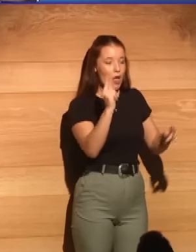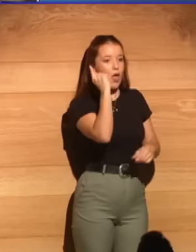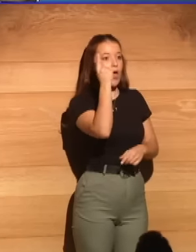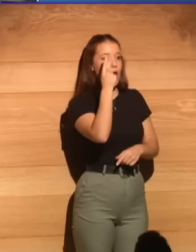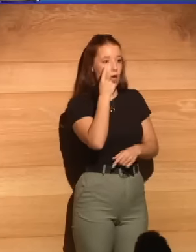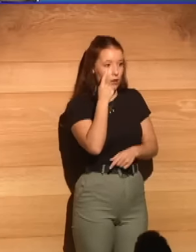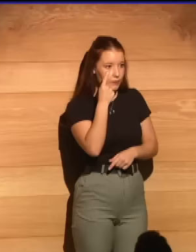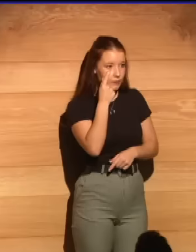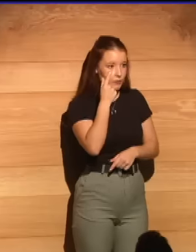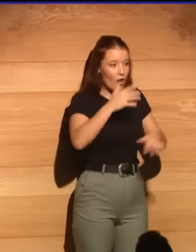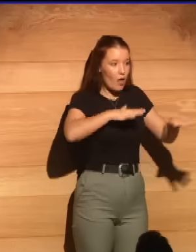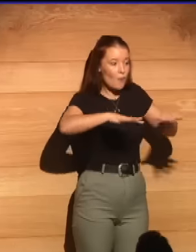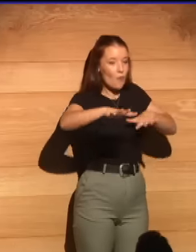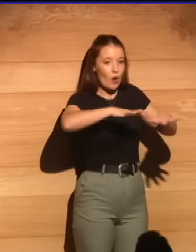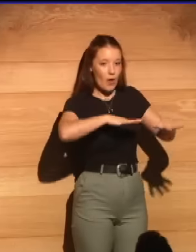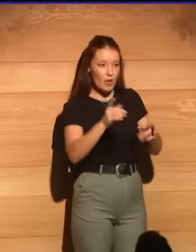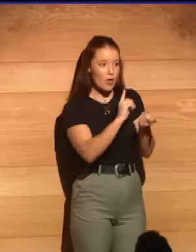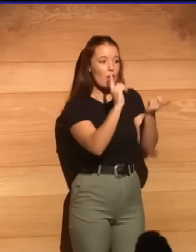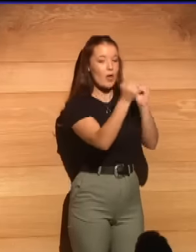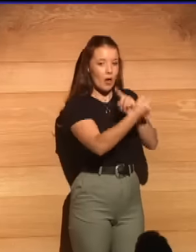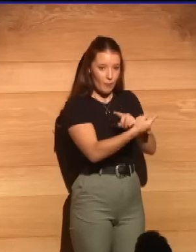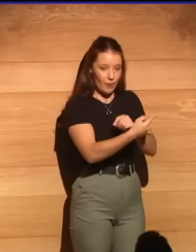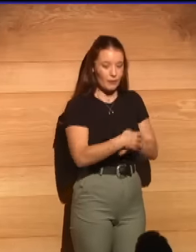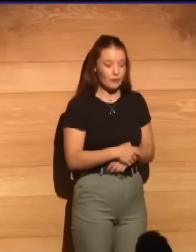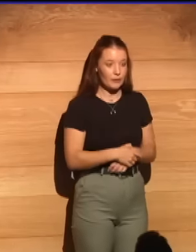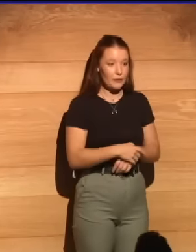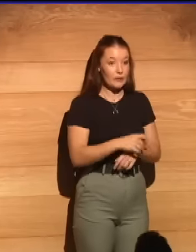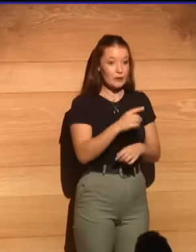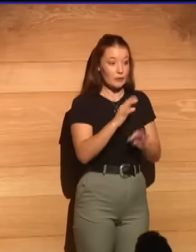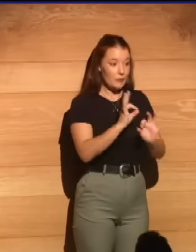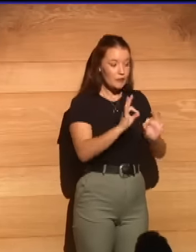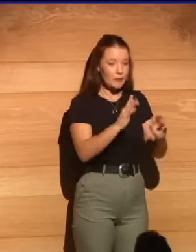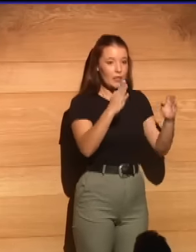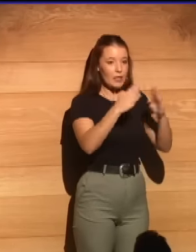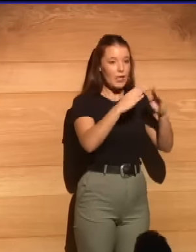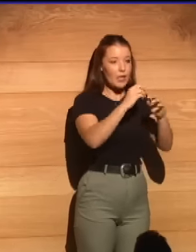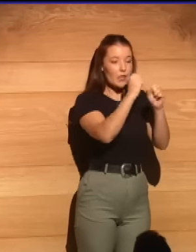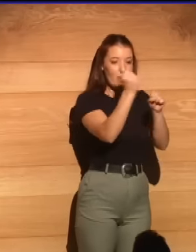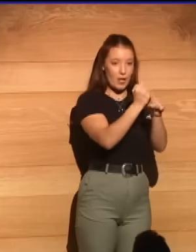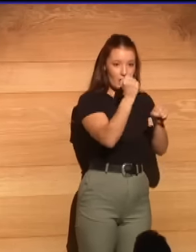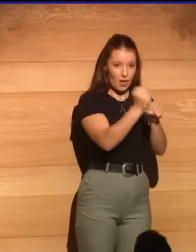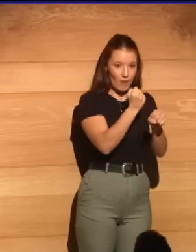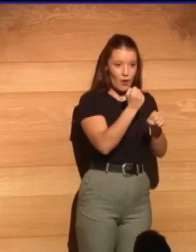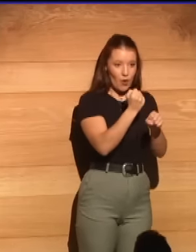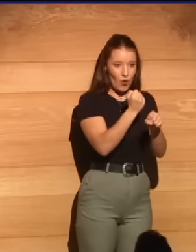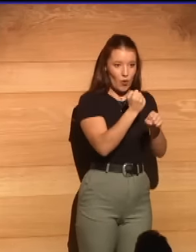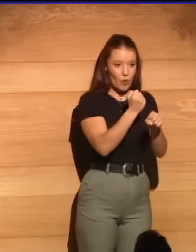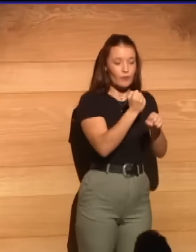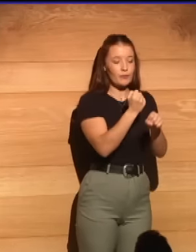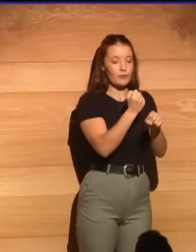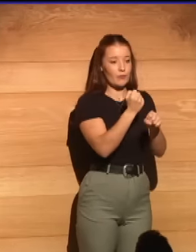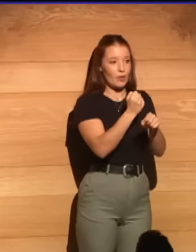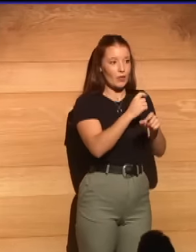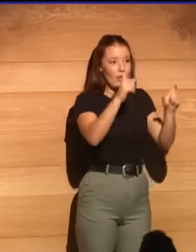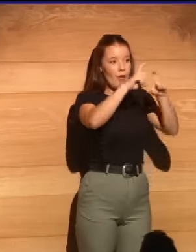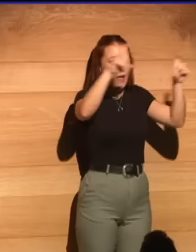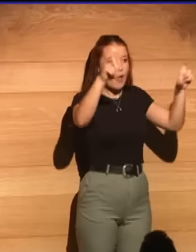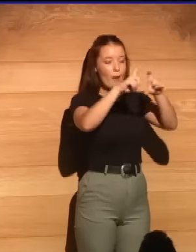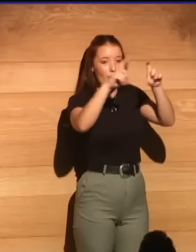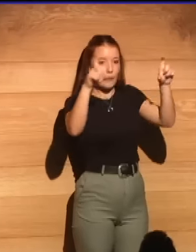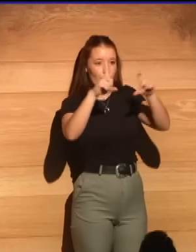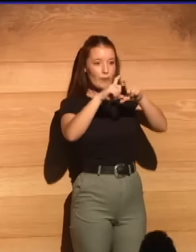para siempre. Una de ellas es la propia del teletrabajo, donde empresas pues, de calado tecnológico, grandes empresas lo